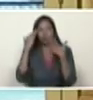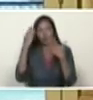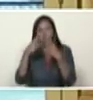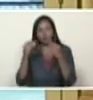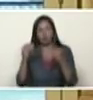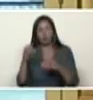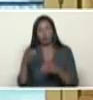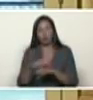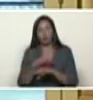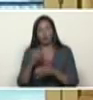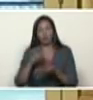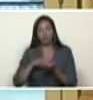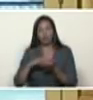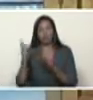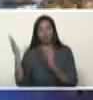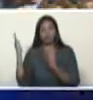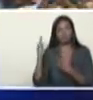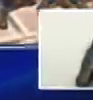compañero gobernador.